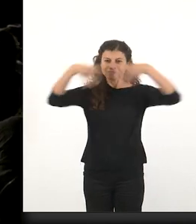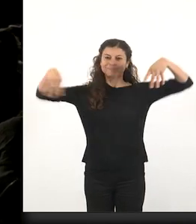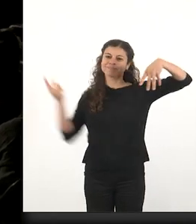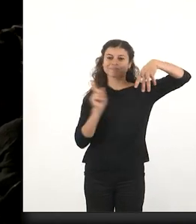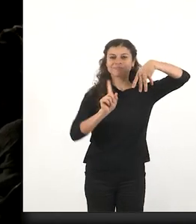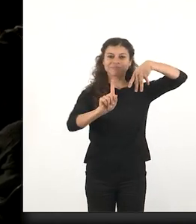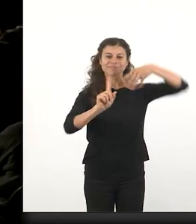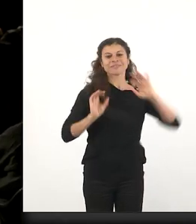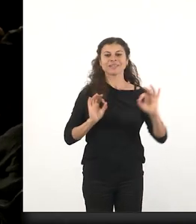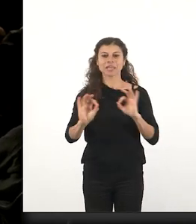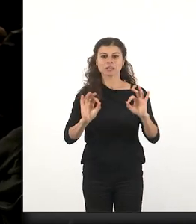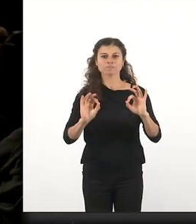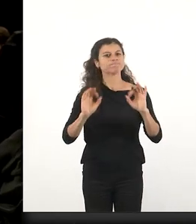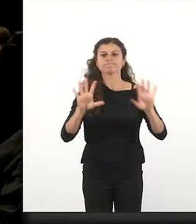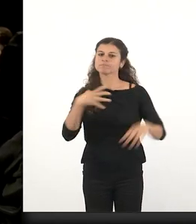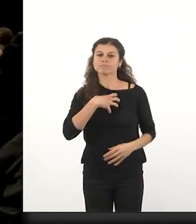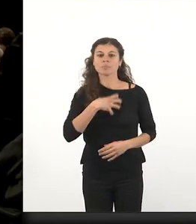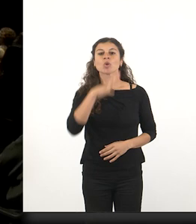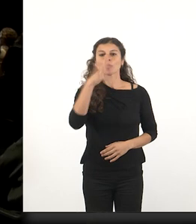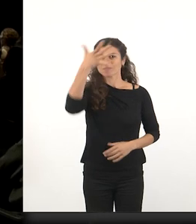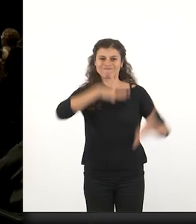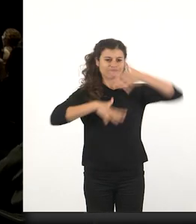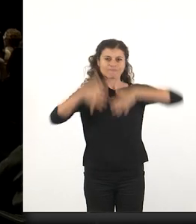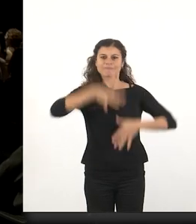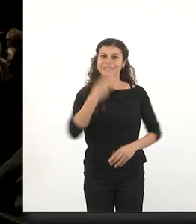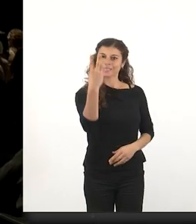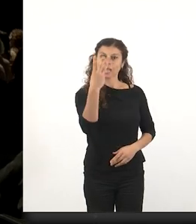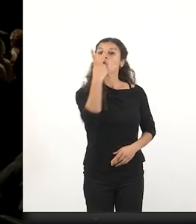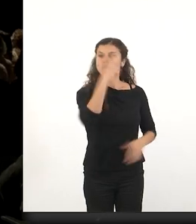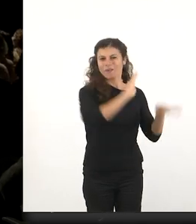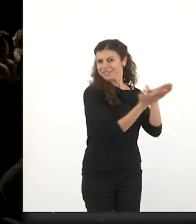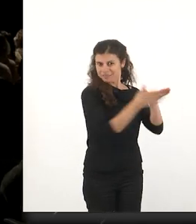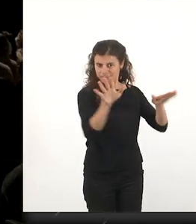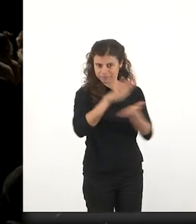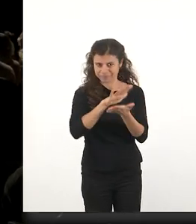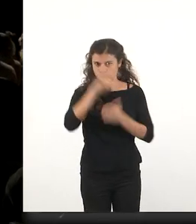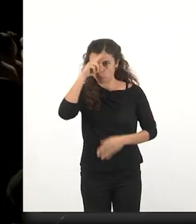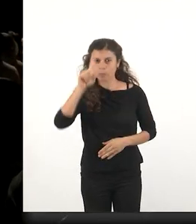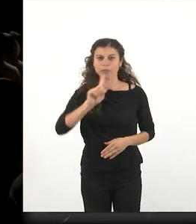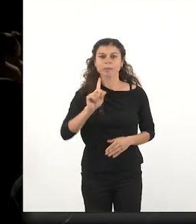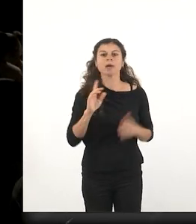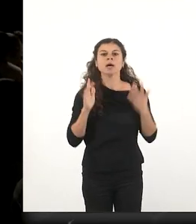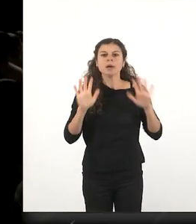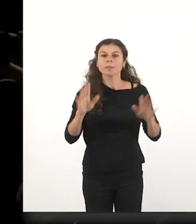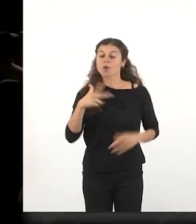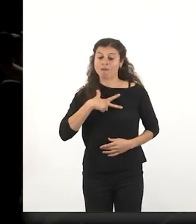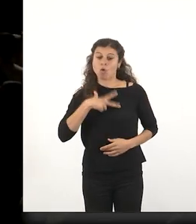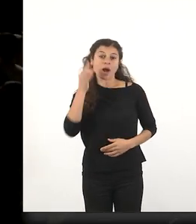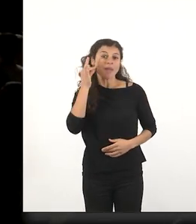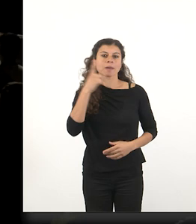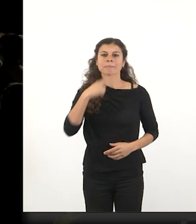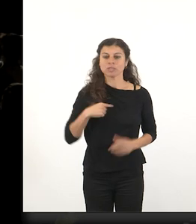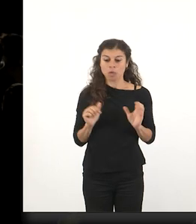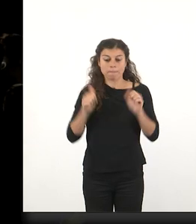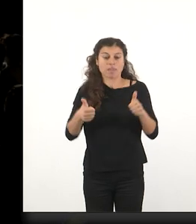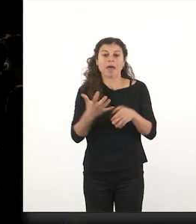teatro. Pero por esta obra tengo 3 denuncias, 2 de ellas archivadas, no os preocupéis, ¿eh? Y mi abogada me recomienda que diga 3 cosas antes de empezar,